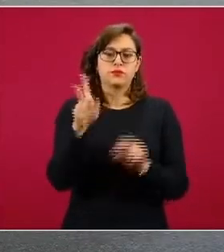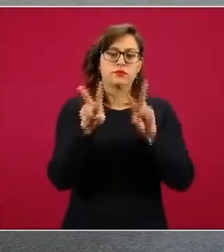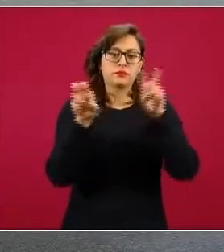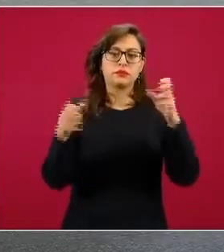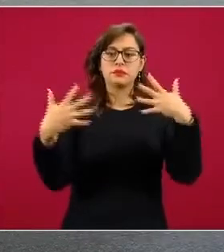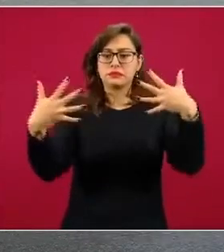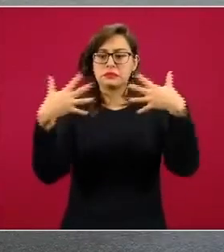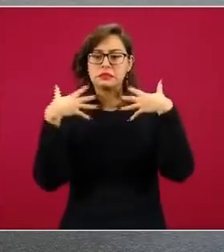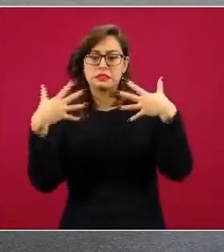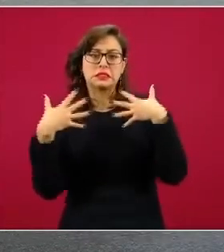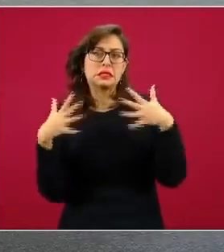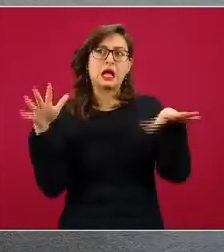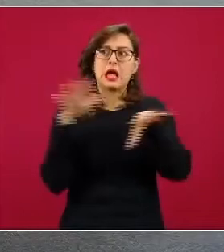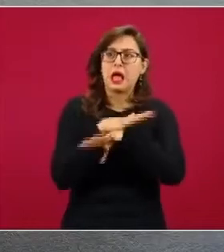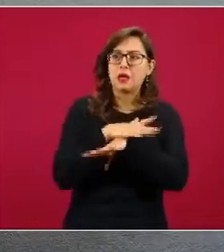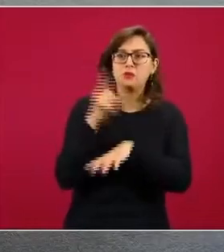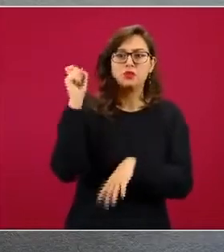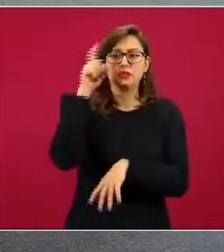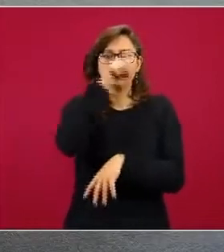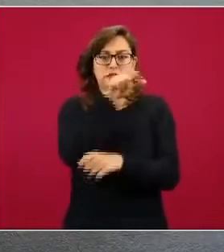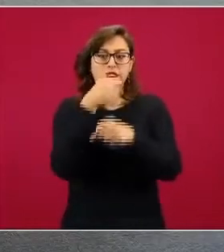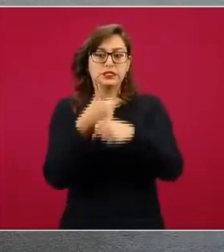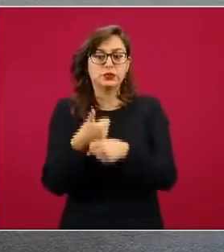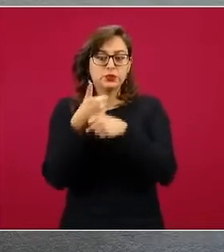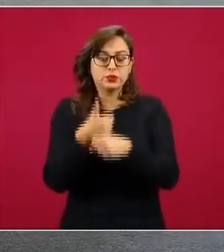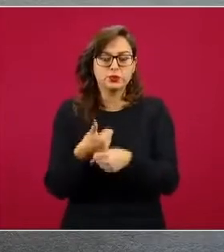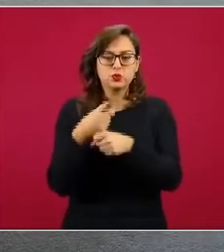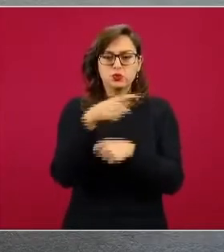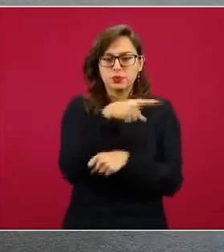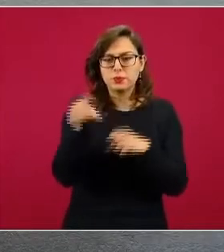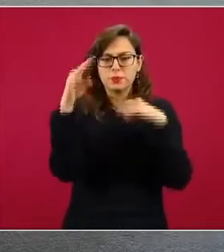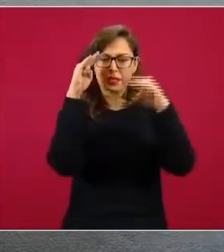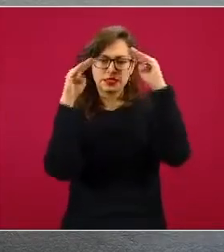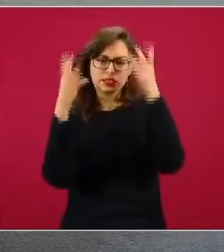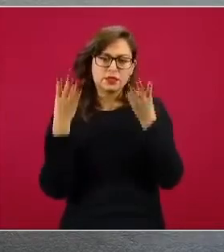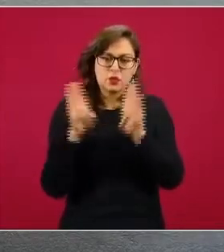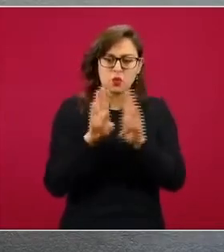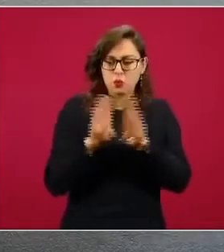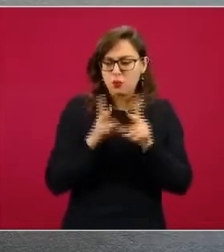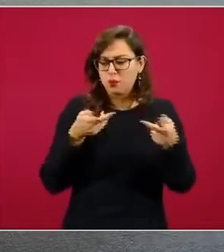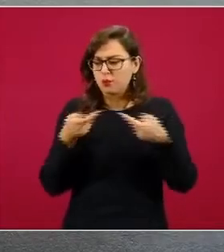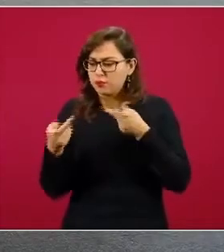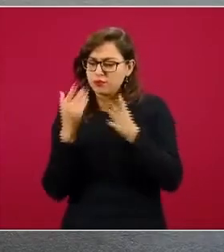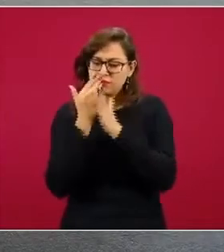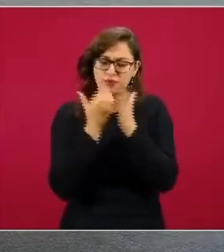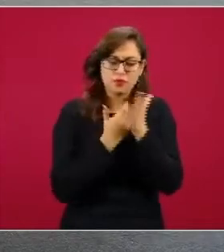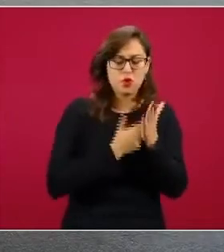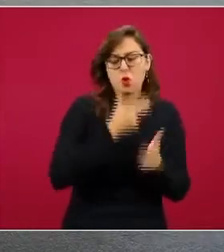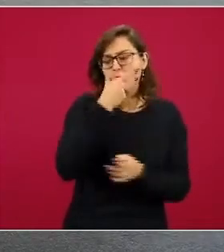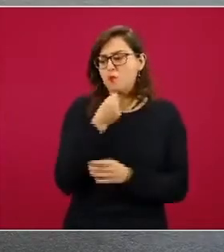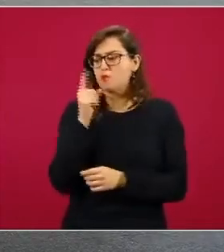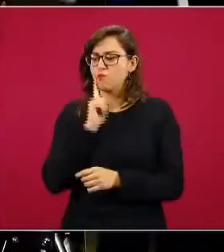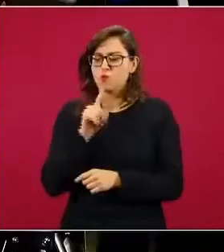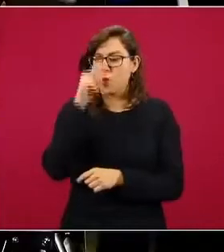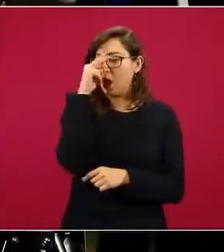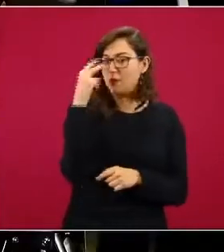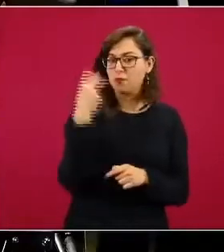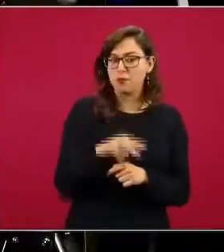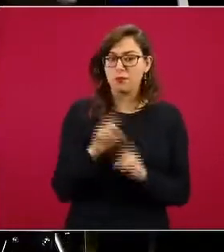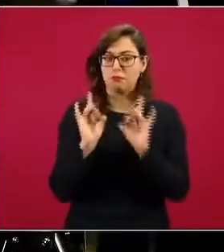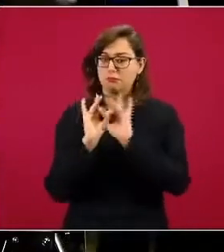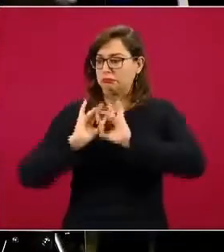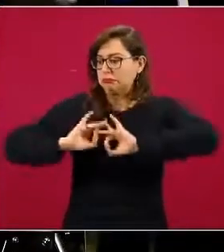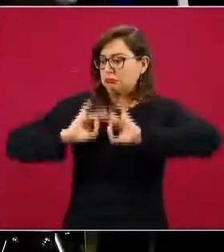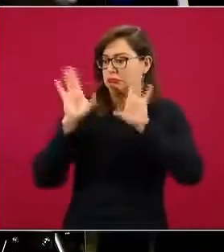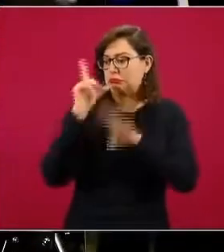la gente lo conoce como el cambio climático. ¿Han pensado en alguna estrategia para proteger a las y los mexicanos de eventualidades como